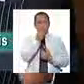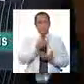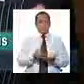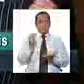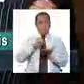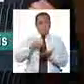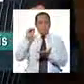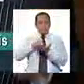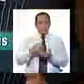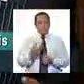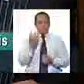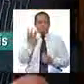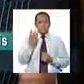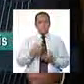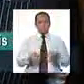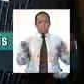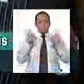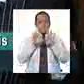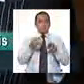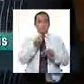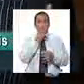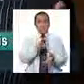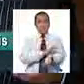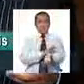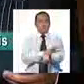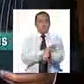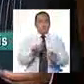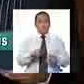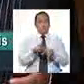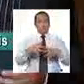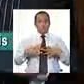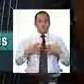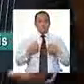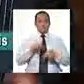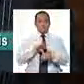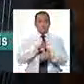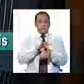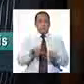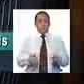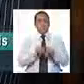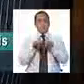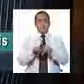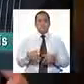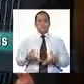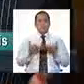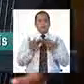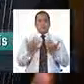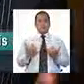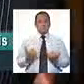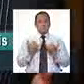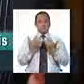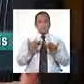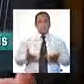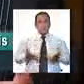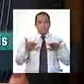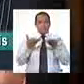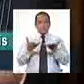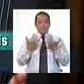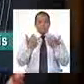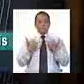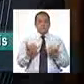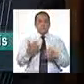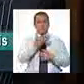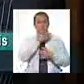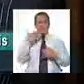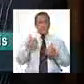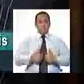papa, que la papa es nutritiva, que la papa es sana, y además va a generar, pues, también va a contribuir a